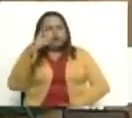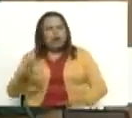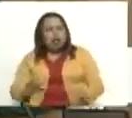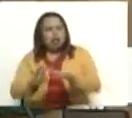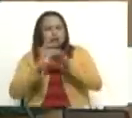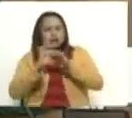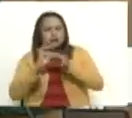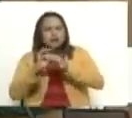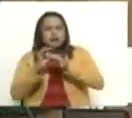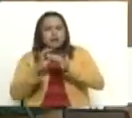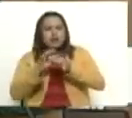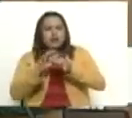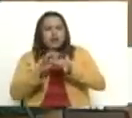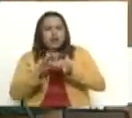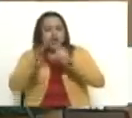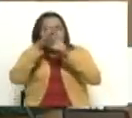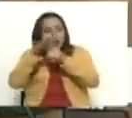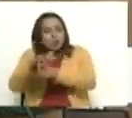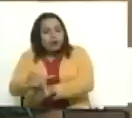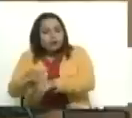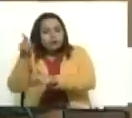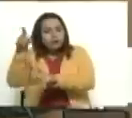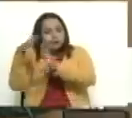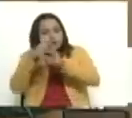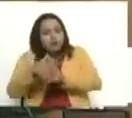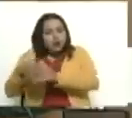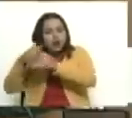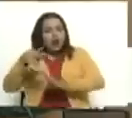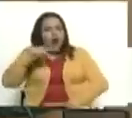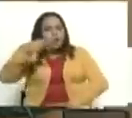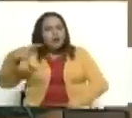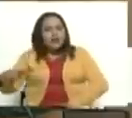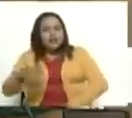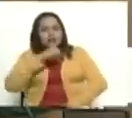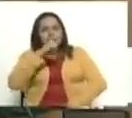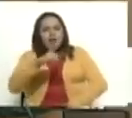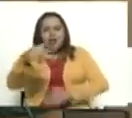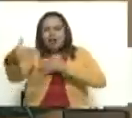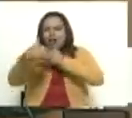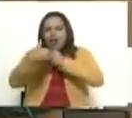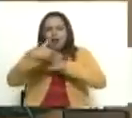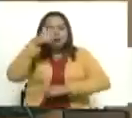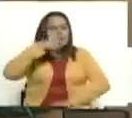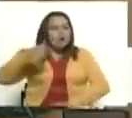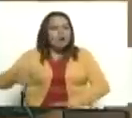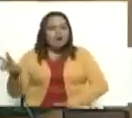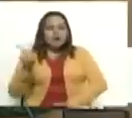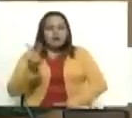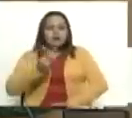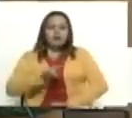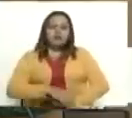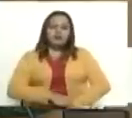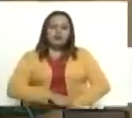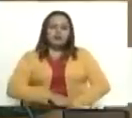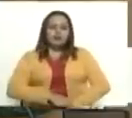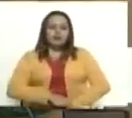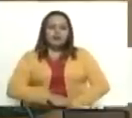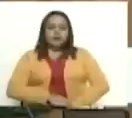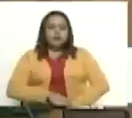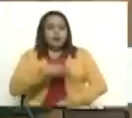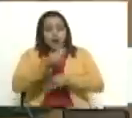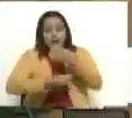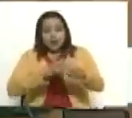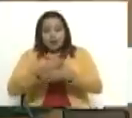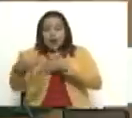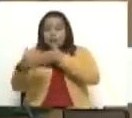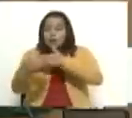el supremacismo norteamericano, con políticas de daño dirigidas al pueblo venezolano, aplicadas